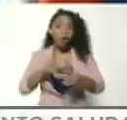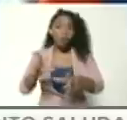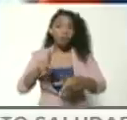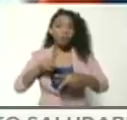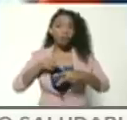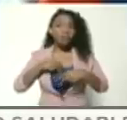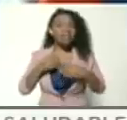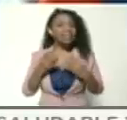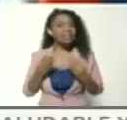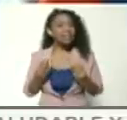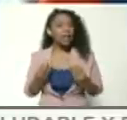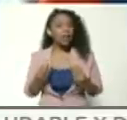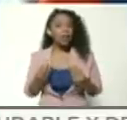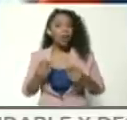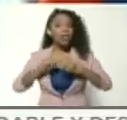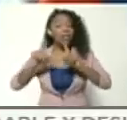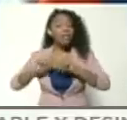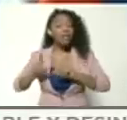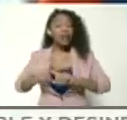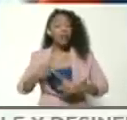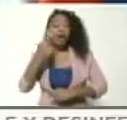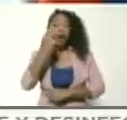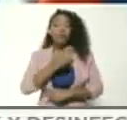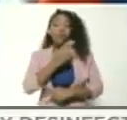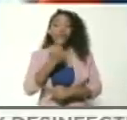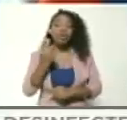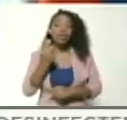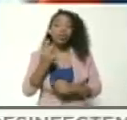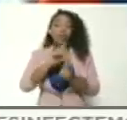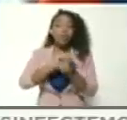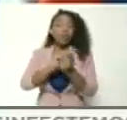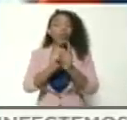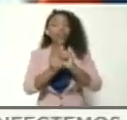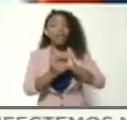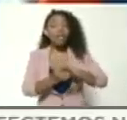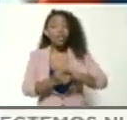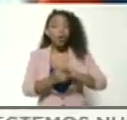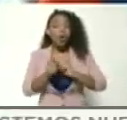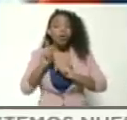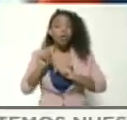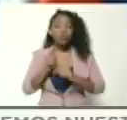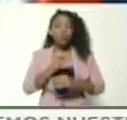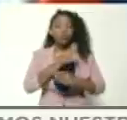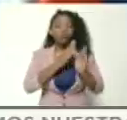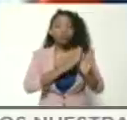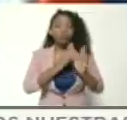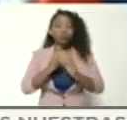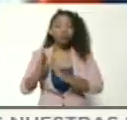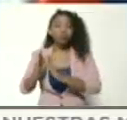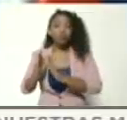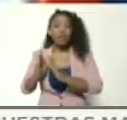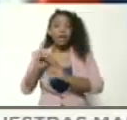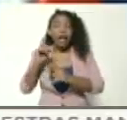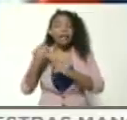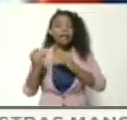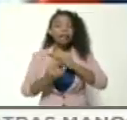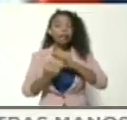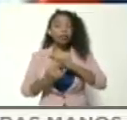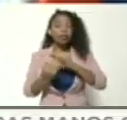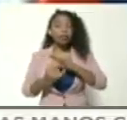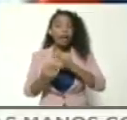lo tanto diversos compromisos de modificación de su ordenamiento jurídico e